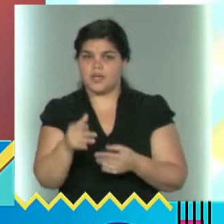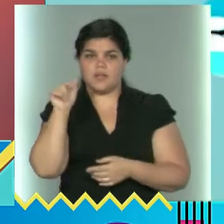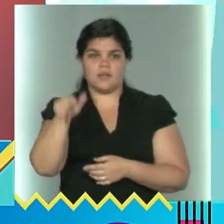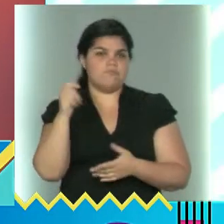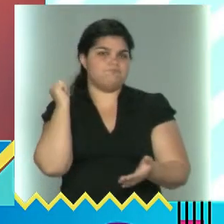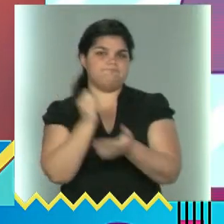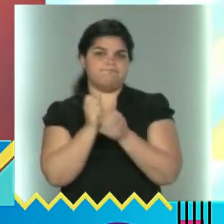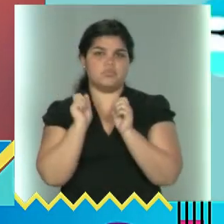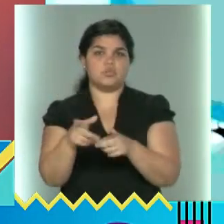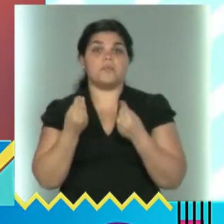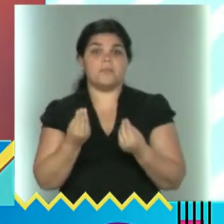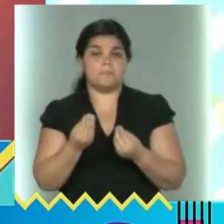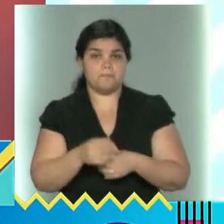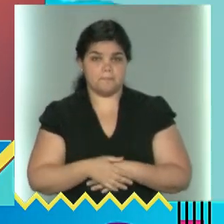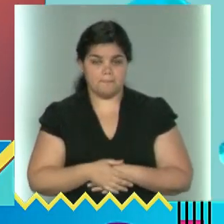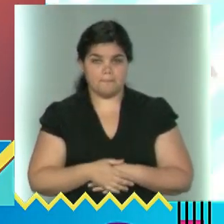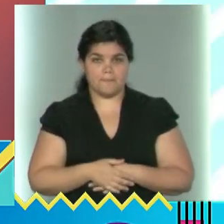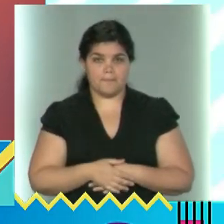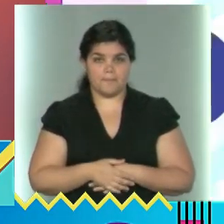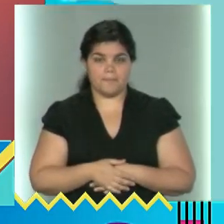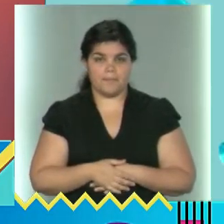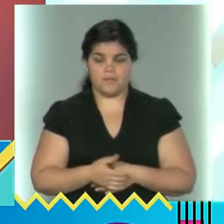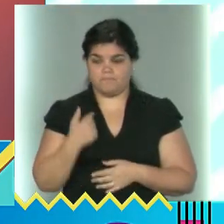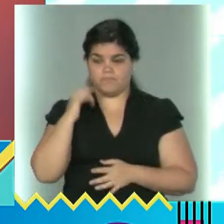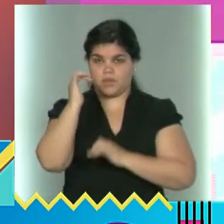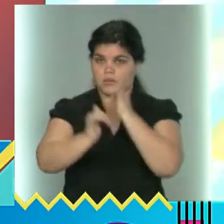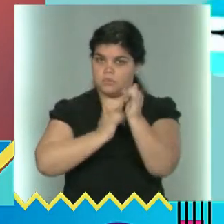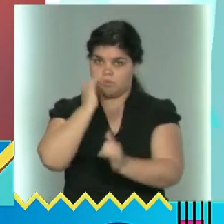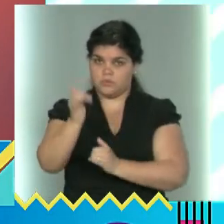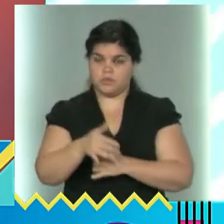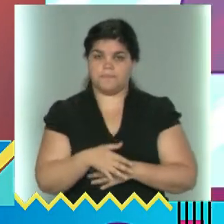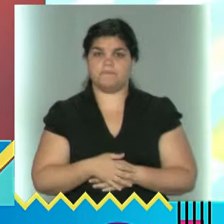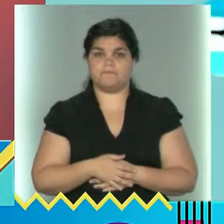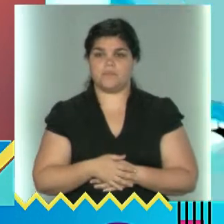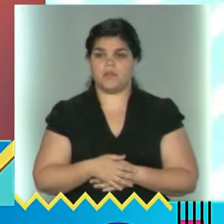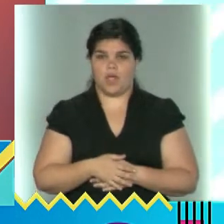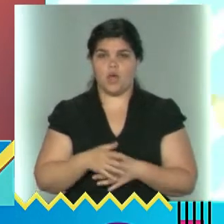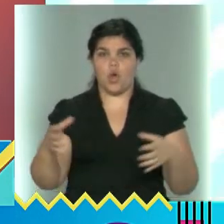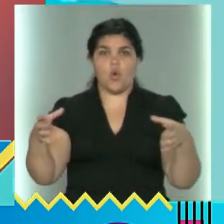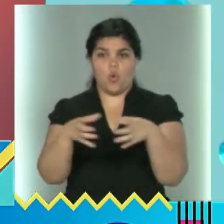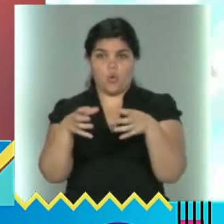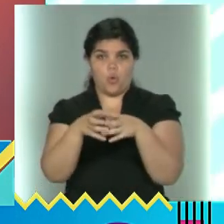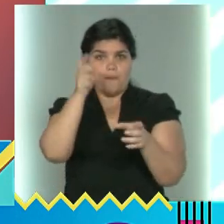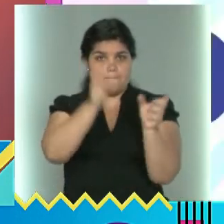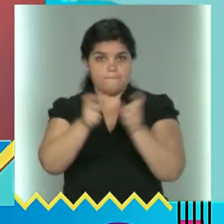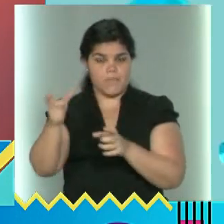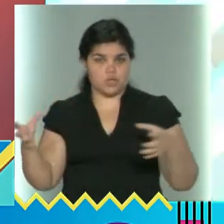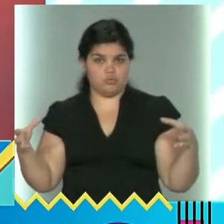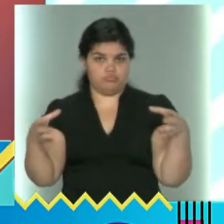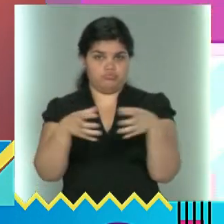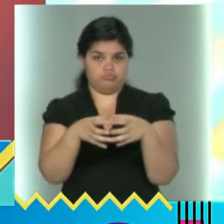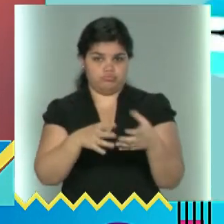Joaquín Vergara. Mira, te cuento. Las prótesis, hay una comunidad de gente que